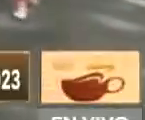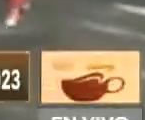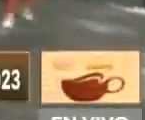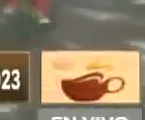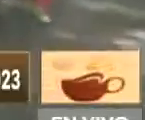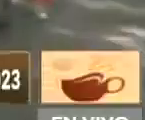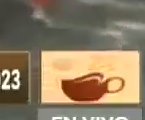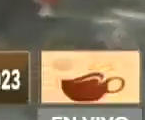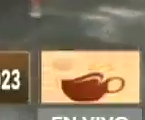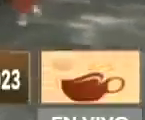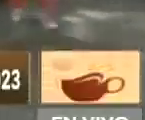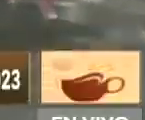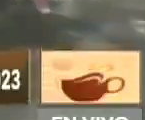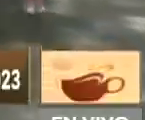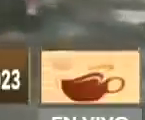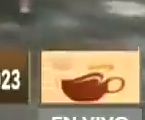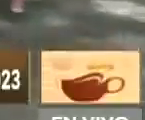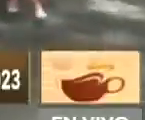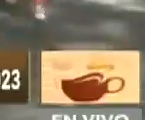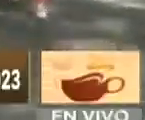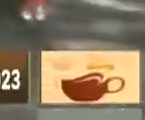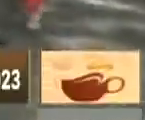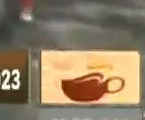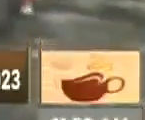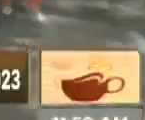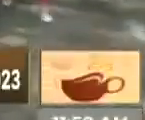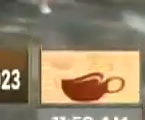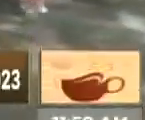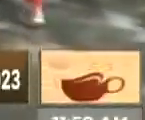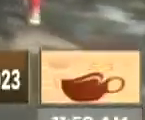Volvemos con Meisner, que nos tiene más detalles de la Plaza Bolívar. Meisner, contigo.